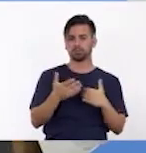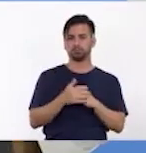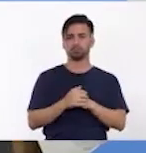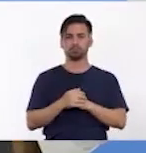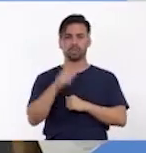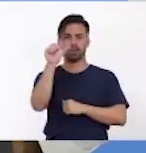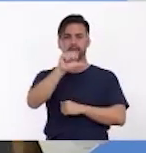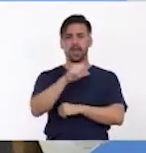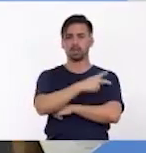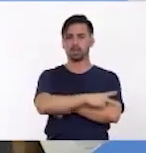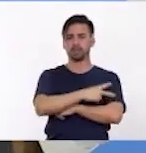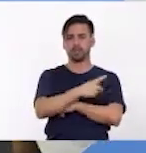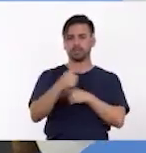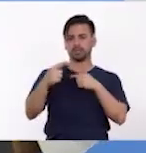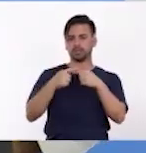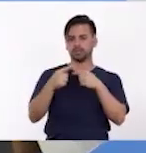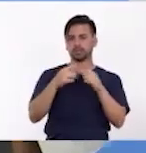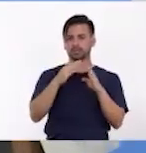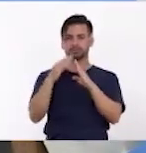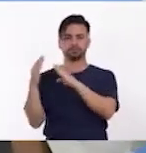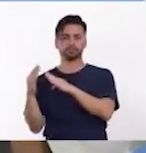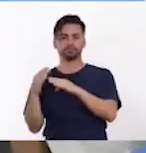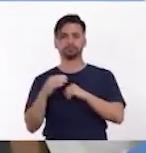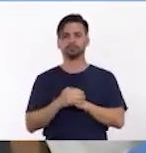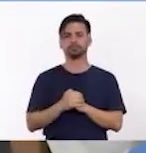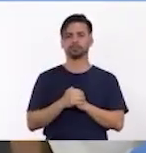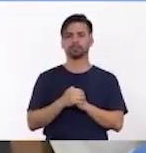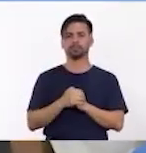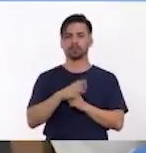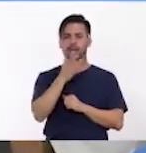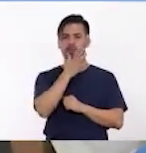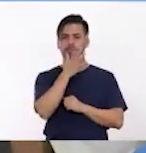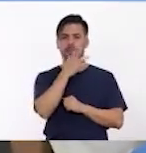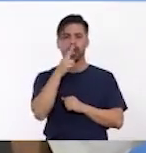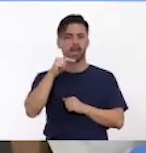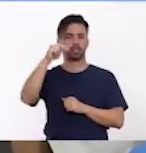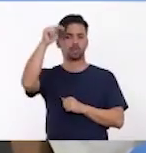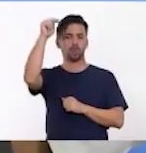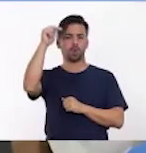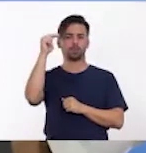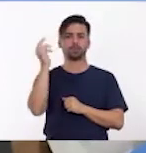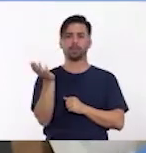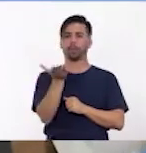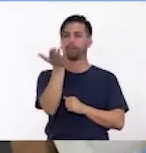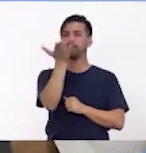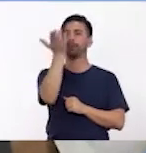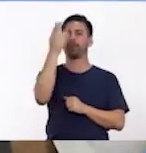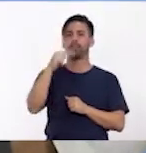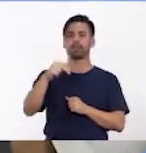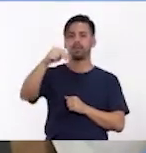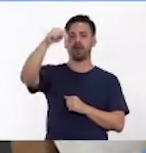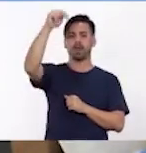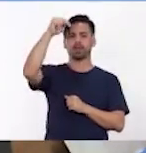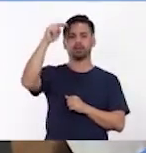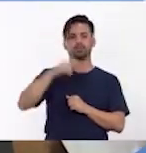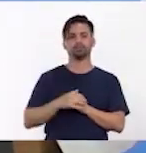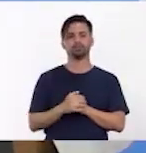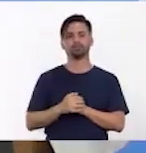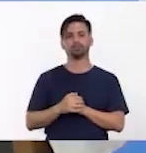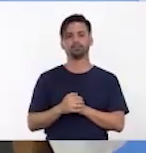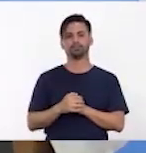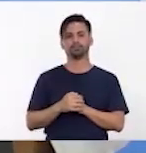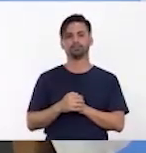el daño que le hacen a los que están al norte o hacia el lugar hacia donde van los vientos y llevan